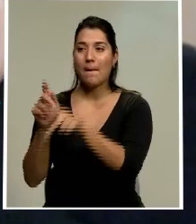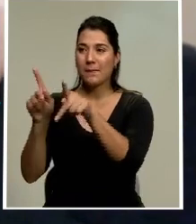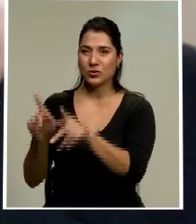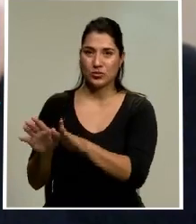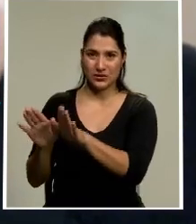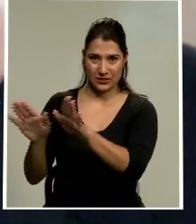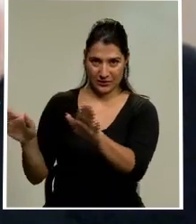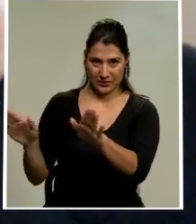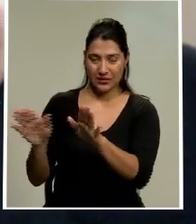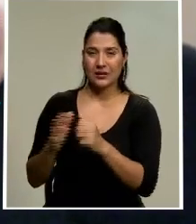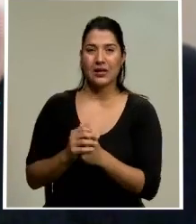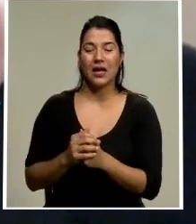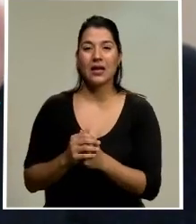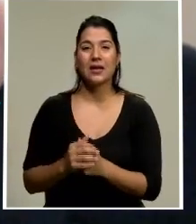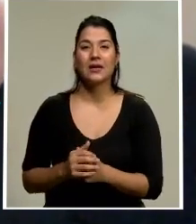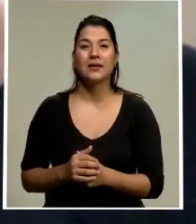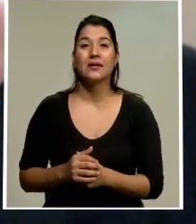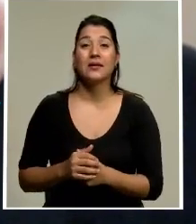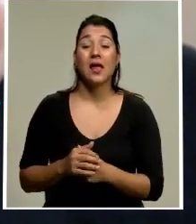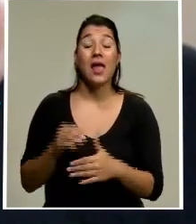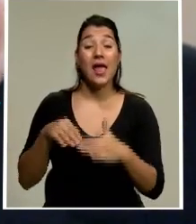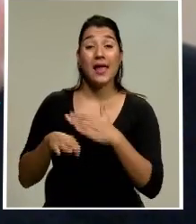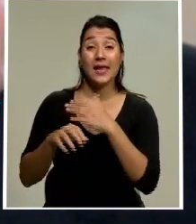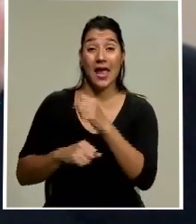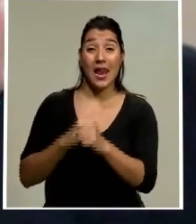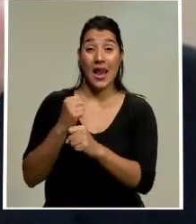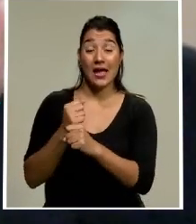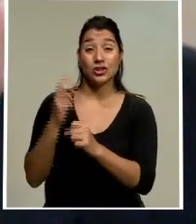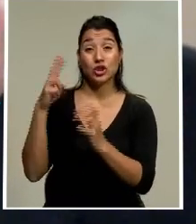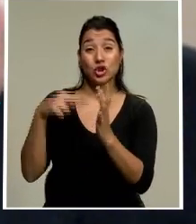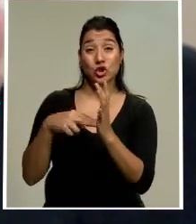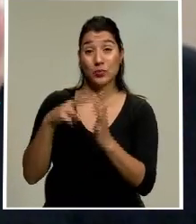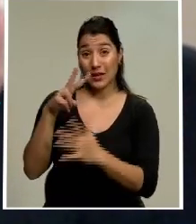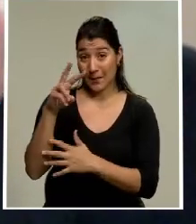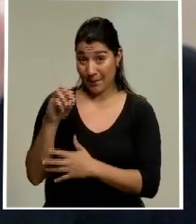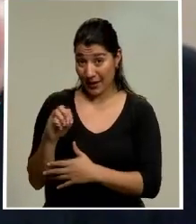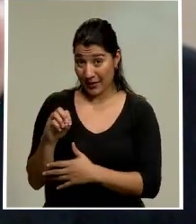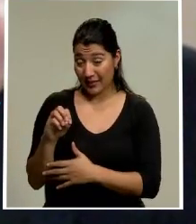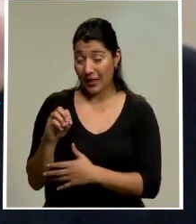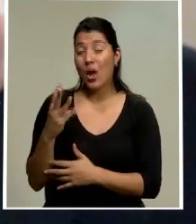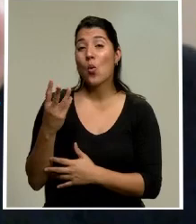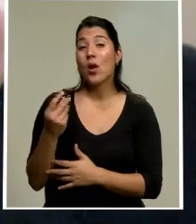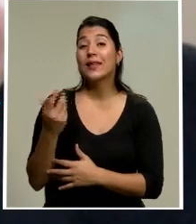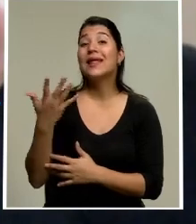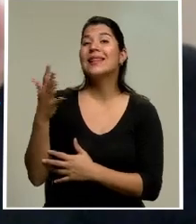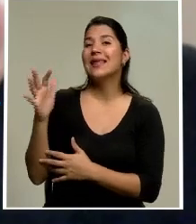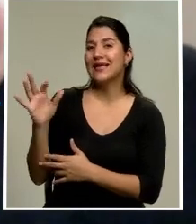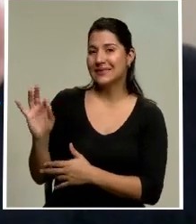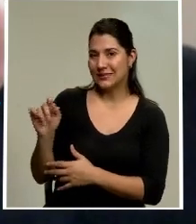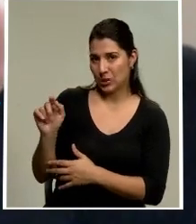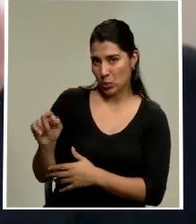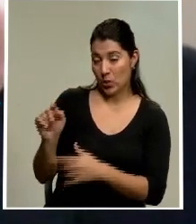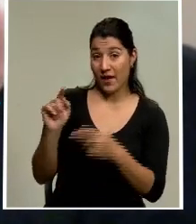en perjuicio de mujeres. En el año 2020 hubo 19, en el año